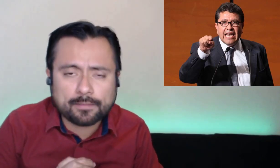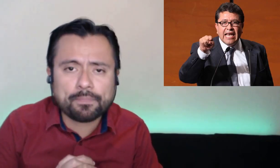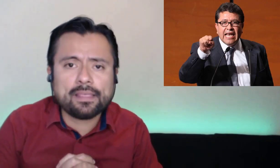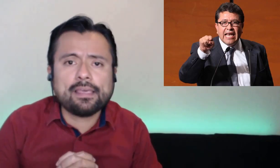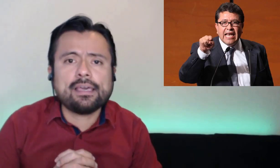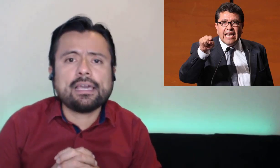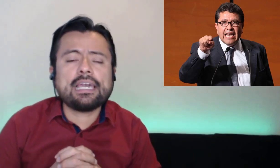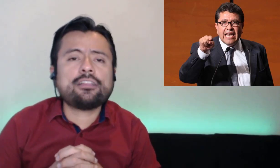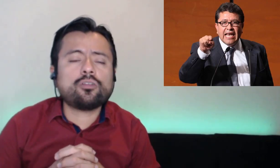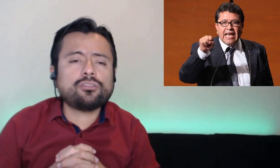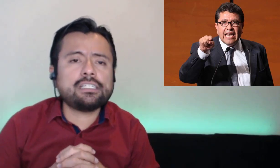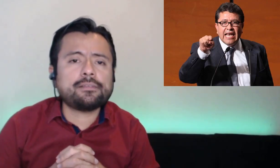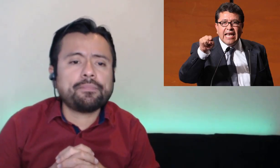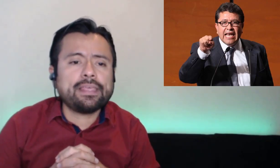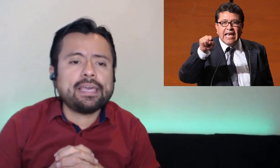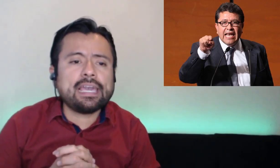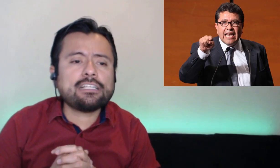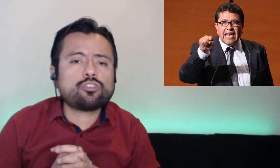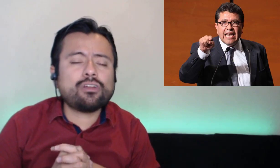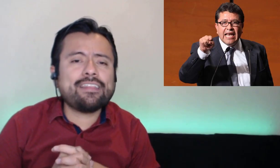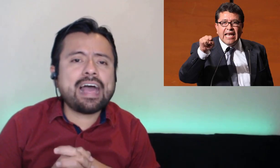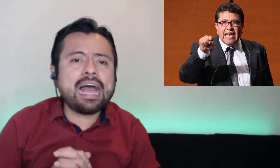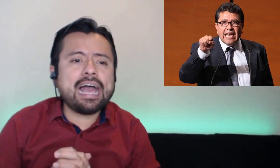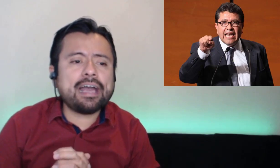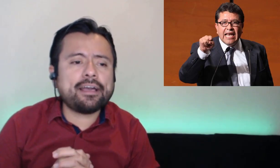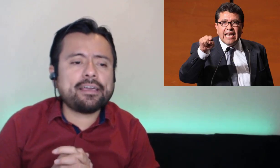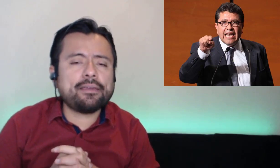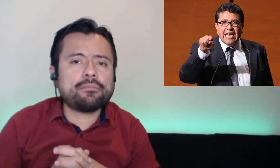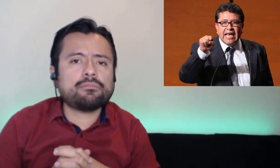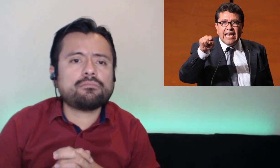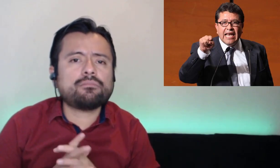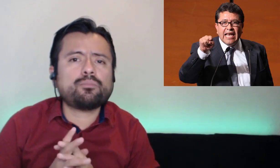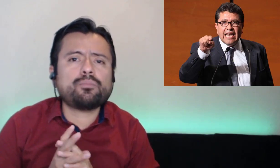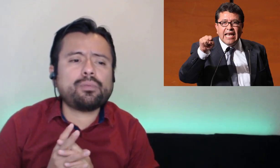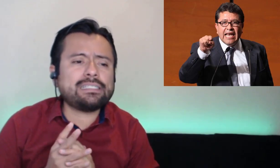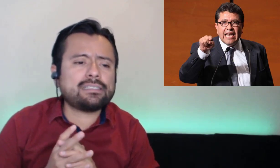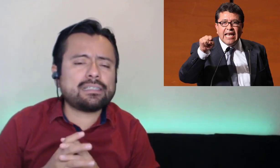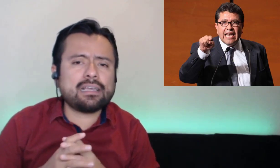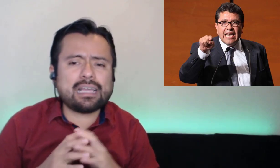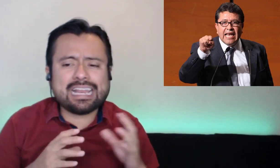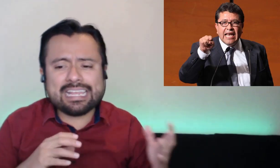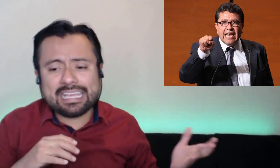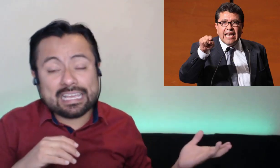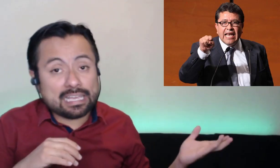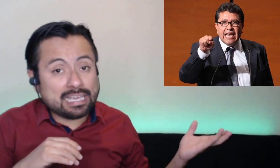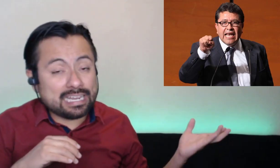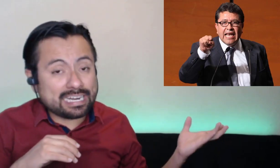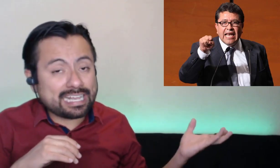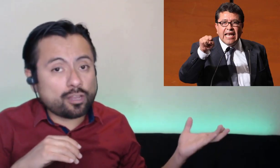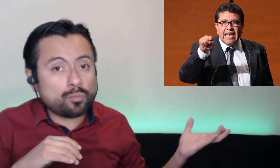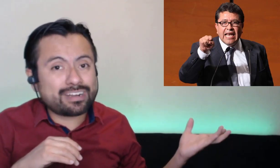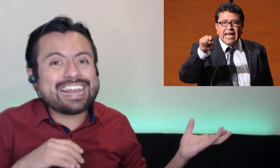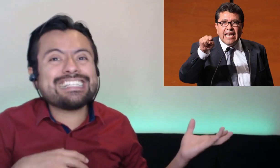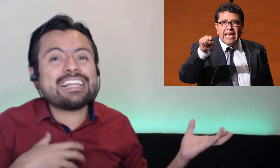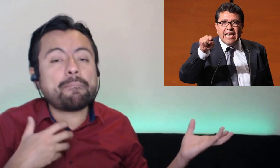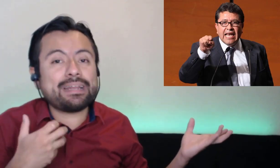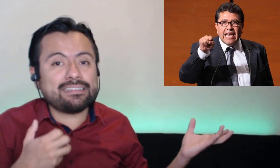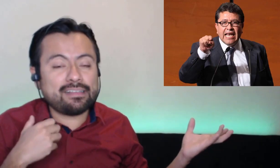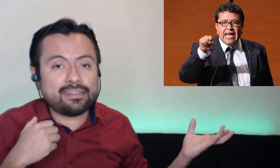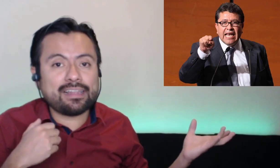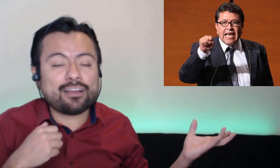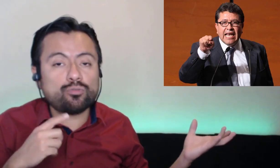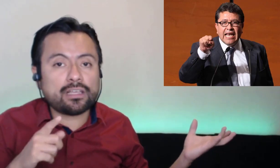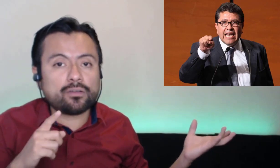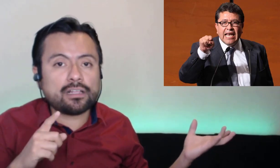posibles entonces esto le da pues el ricardo monreal es el